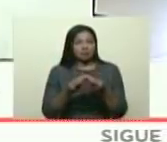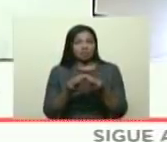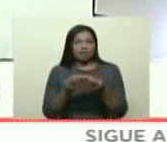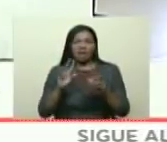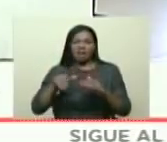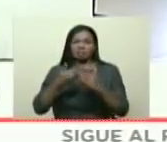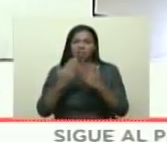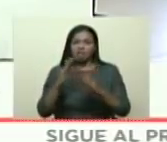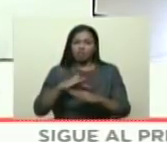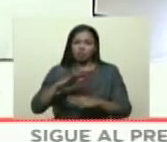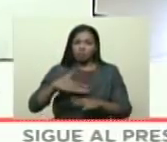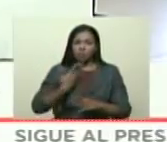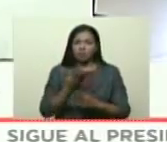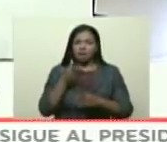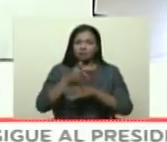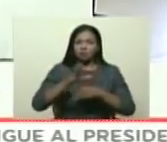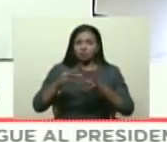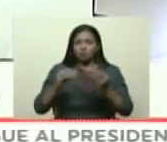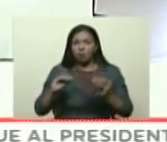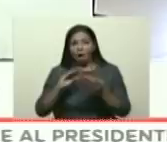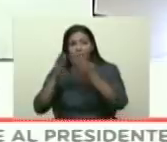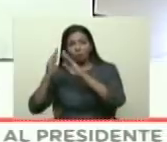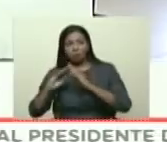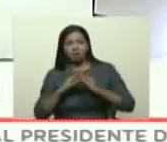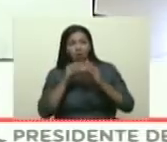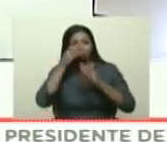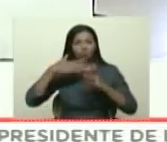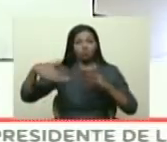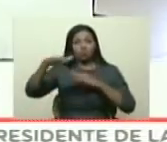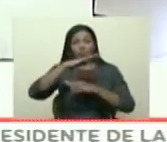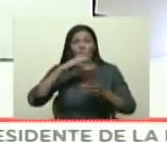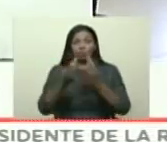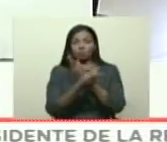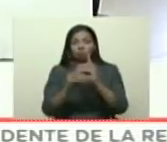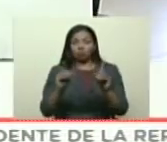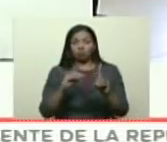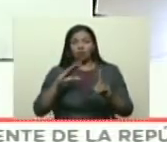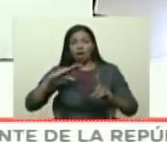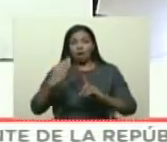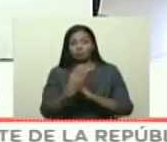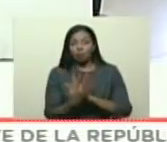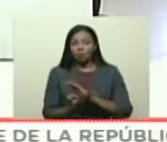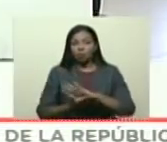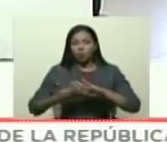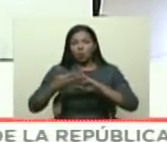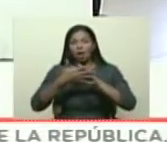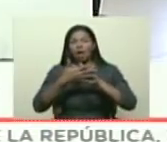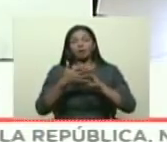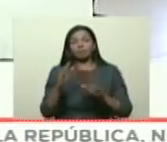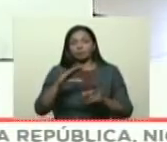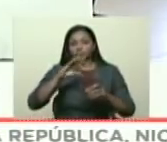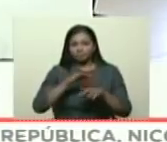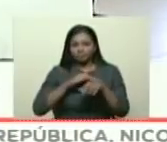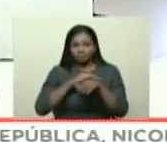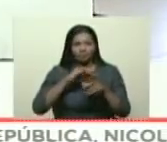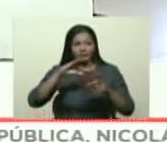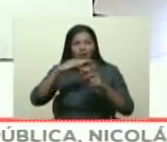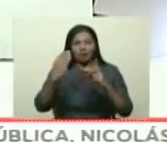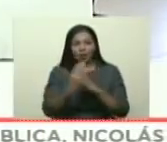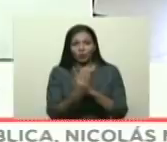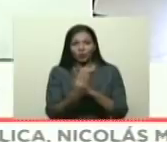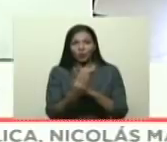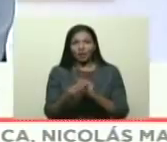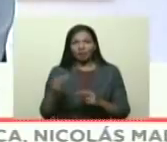podrían llegar los estudiantes, las comunas, todo el pueblo? Democratizaríamos el lenguaje cinematográfico y lo llevaríamos a un nivel de